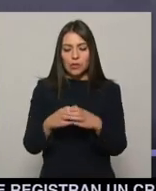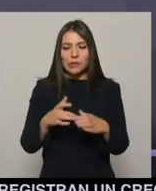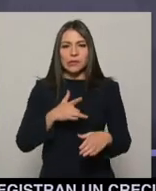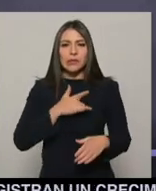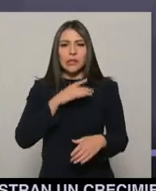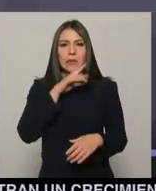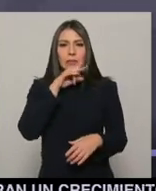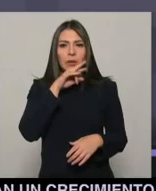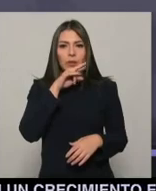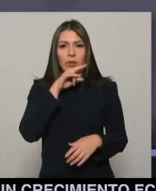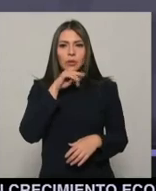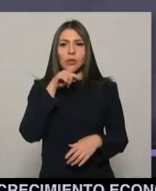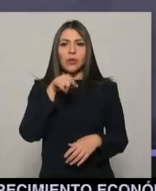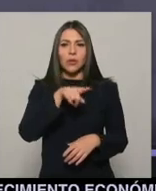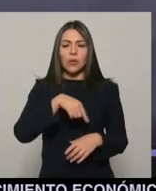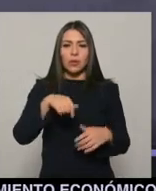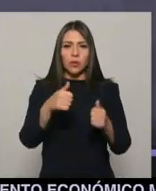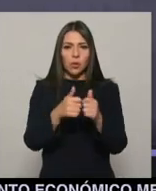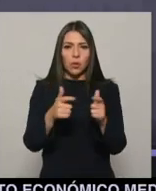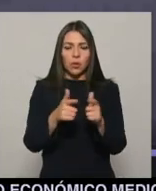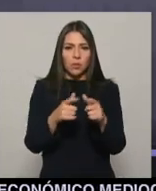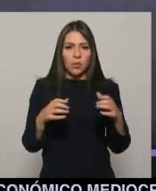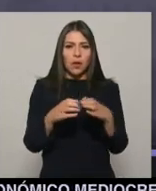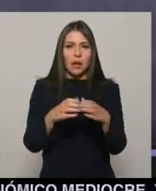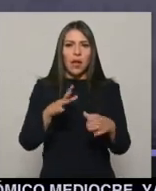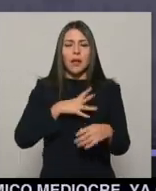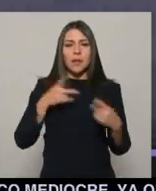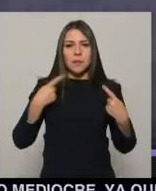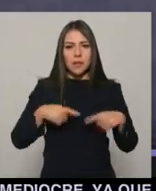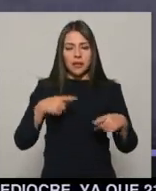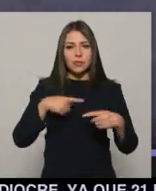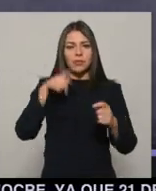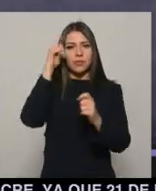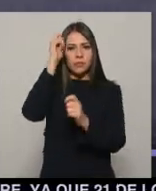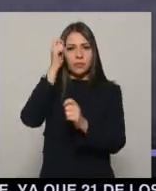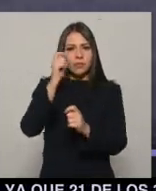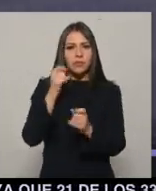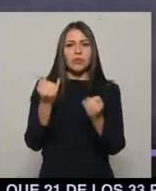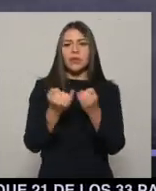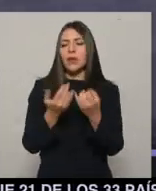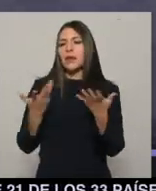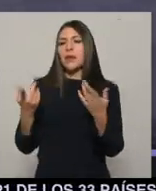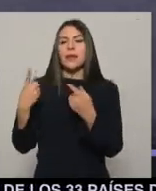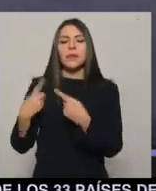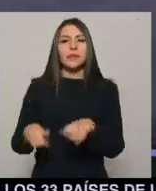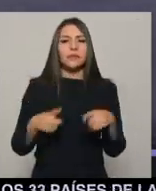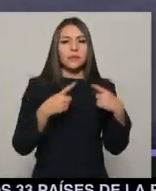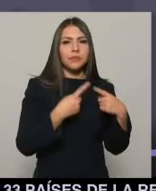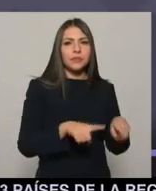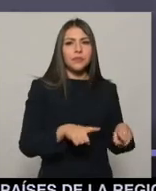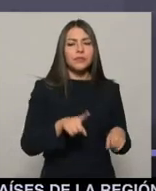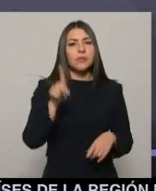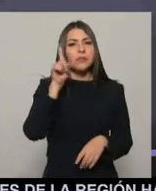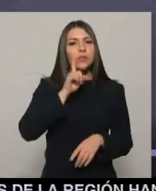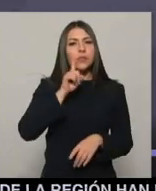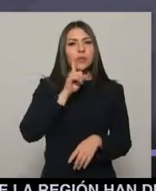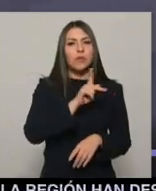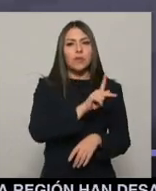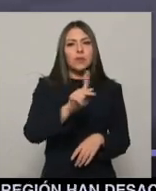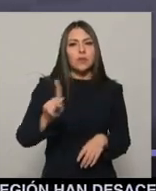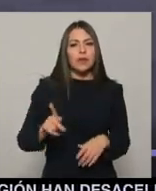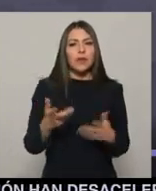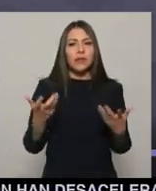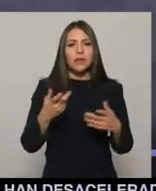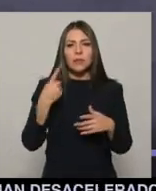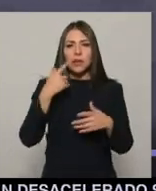está, conformada por restauradoras, sino por varias mujeres que nos